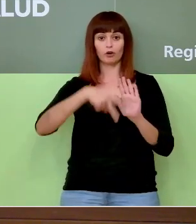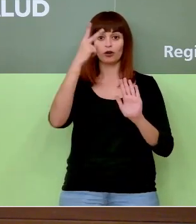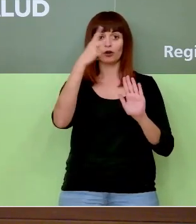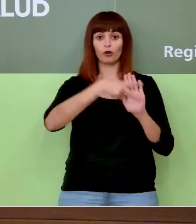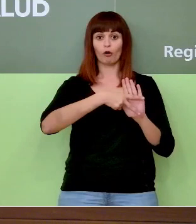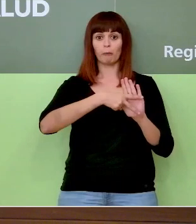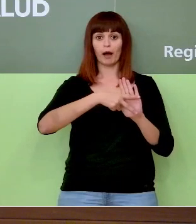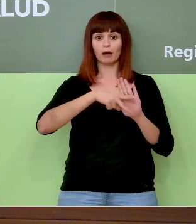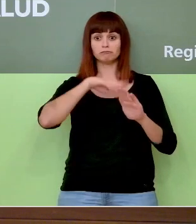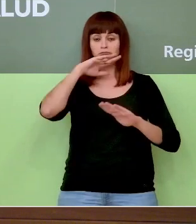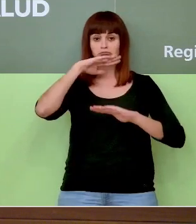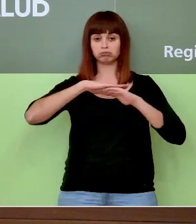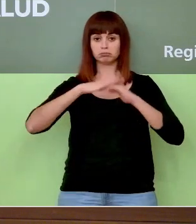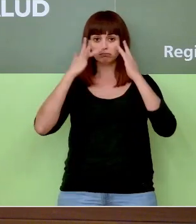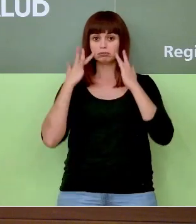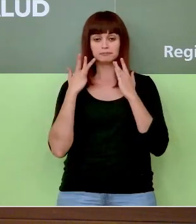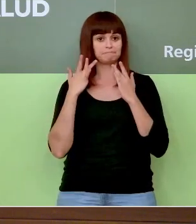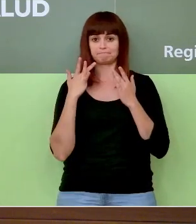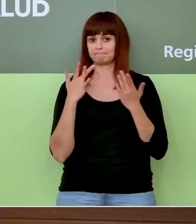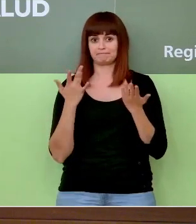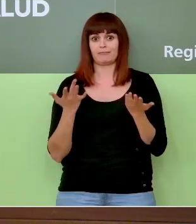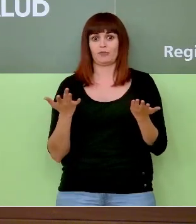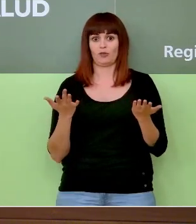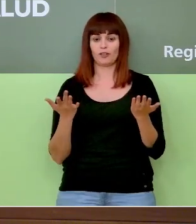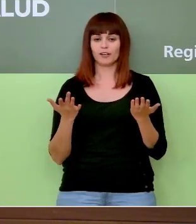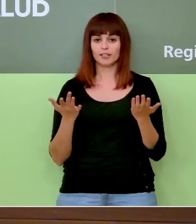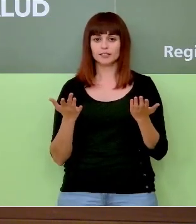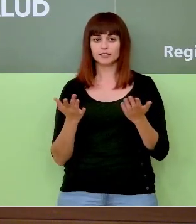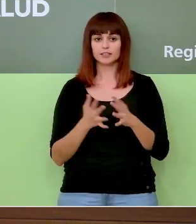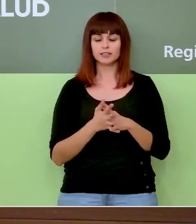norma totalmente. O sea, que también es una